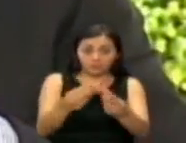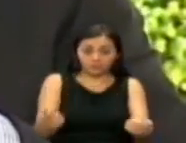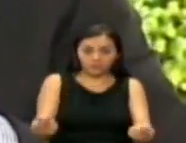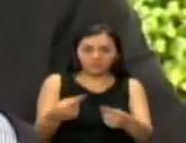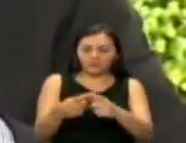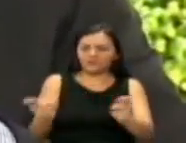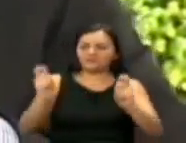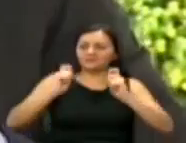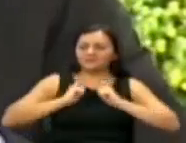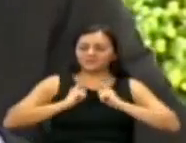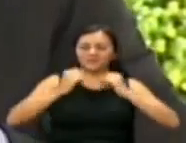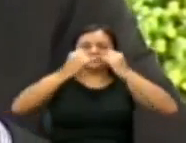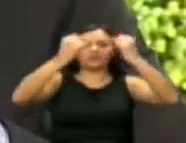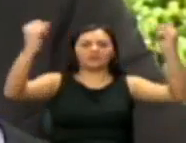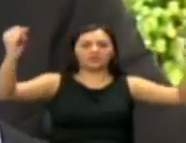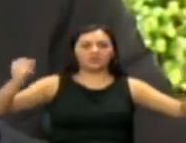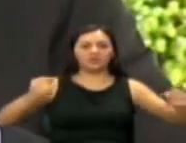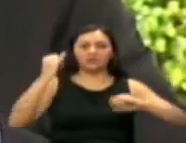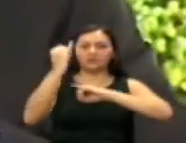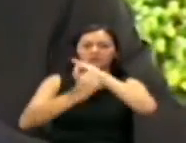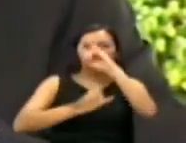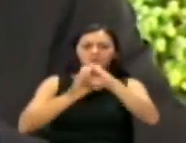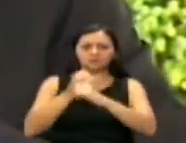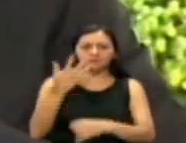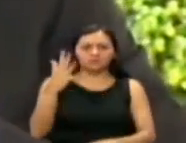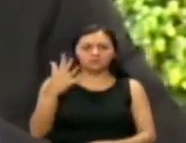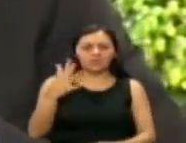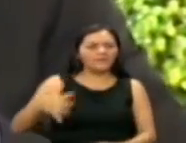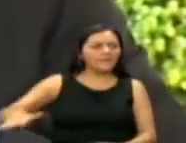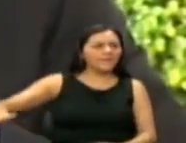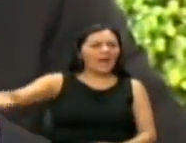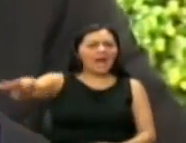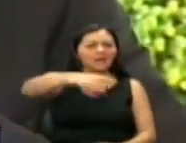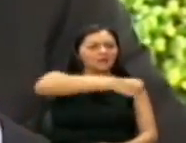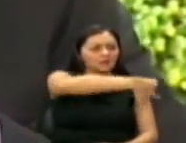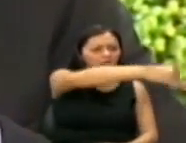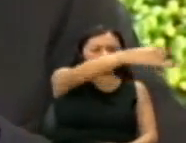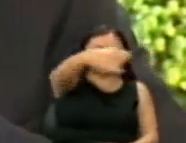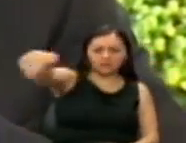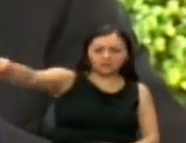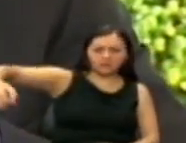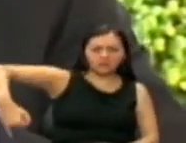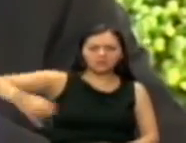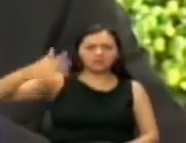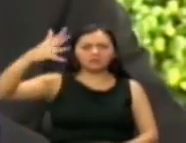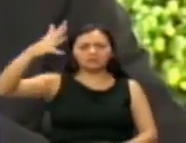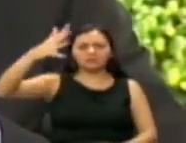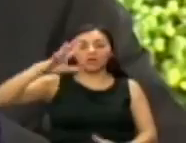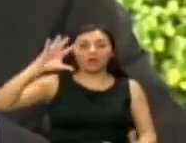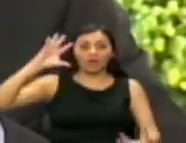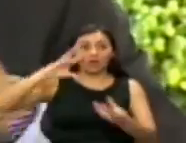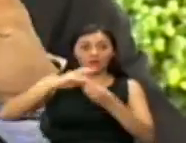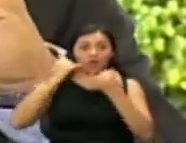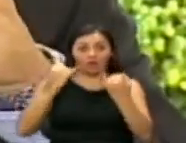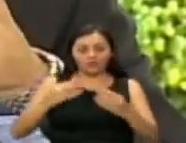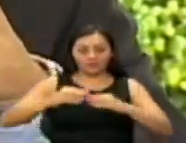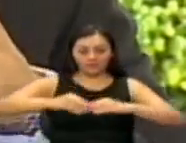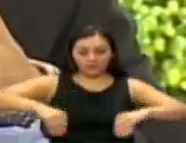sin fronteras internacionales. Las fronteras marítimas no estaban delimitadas. Hoy el país tiene todas sus fronteras terrestres,